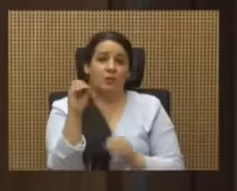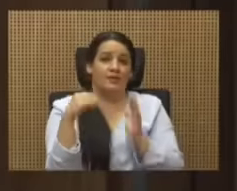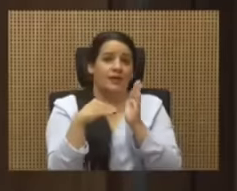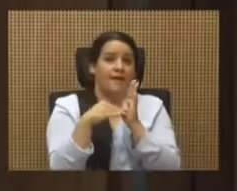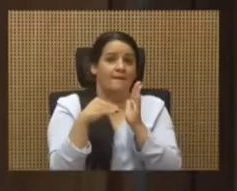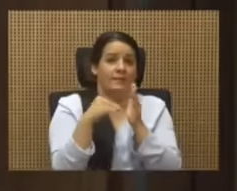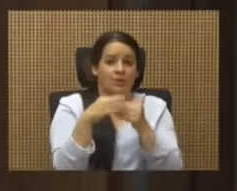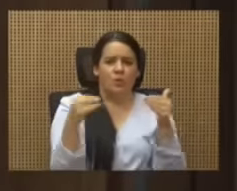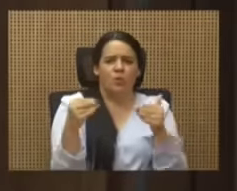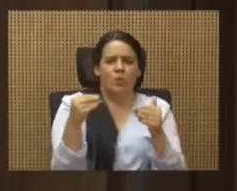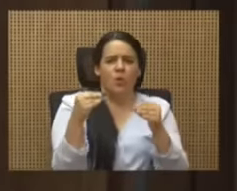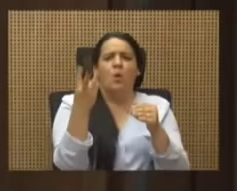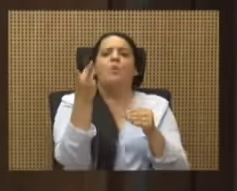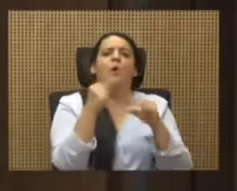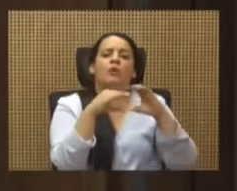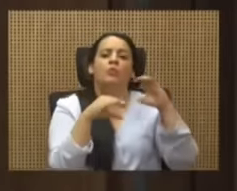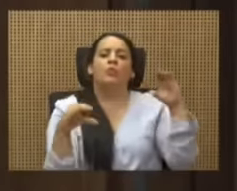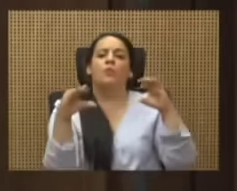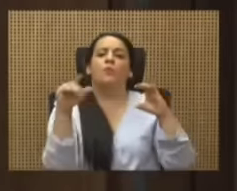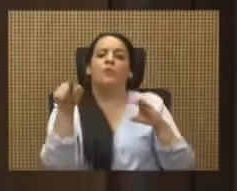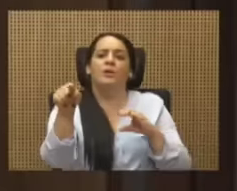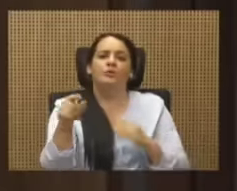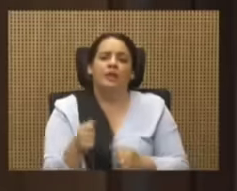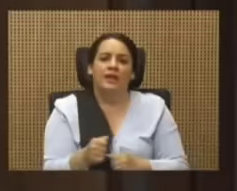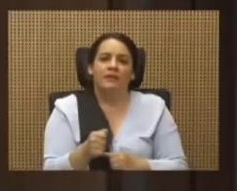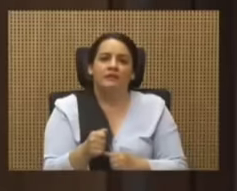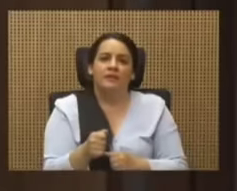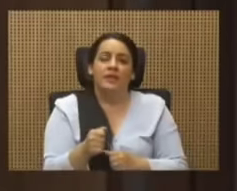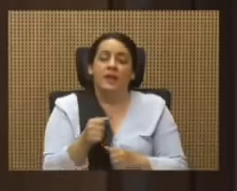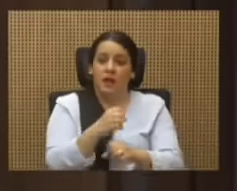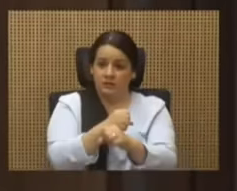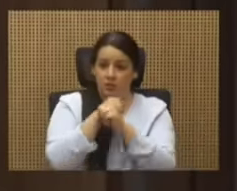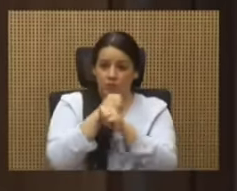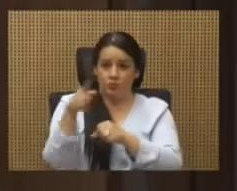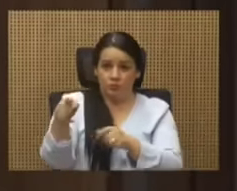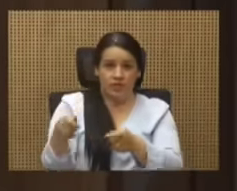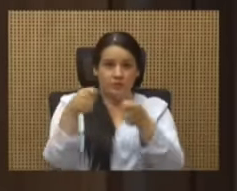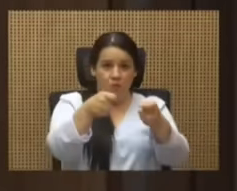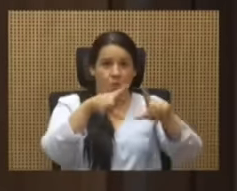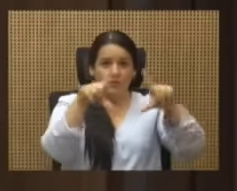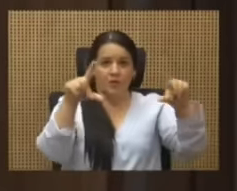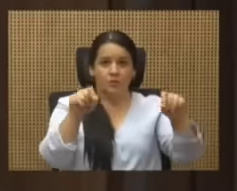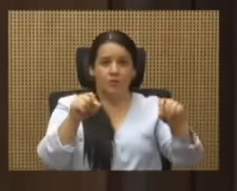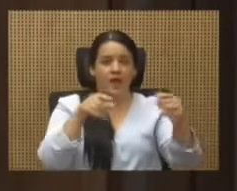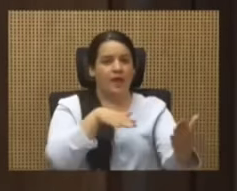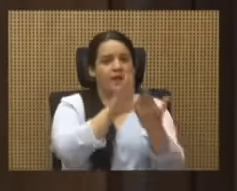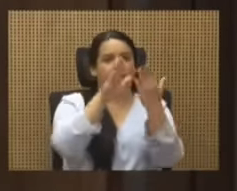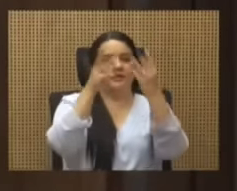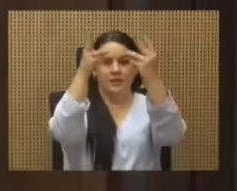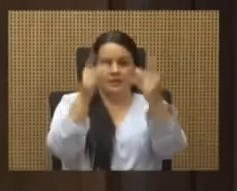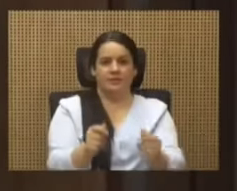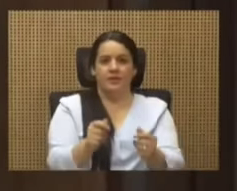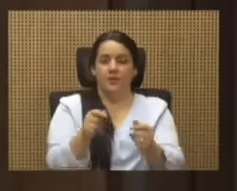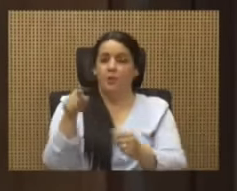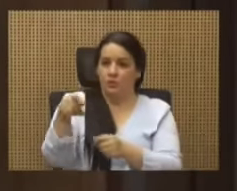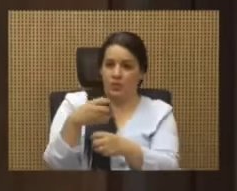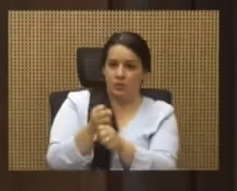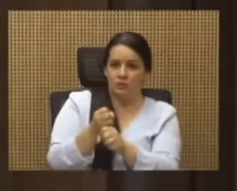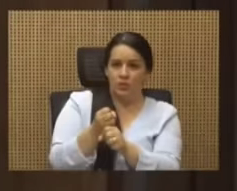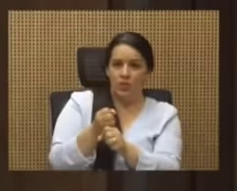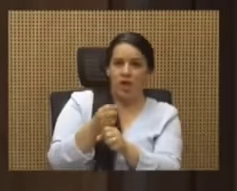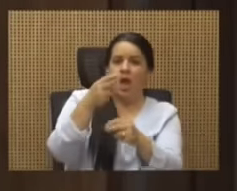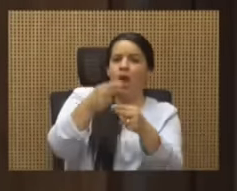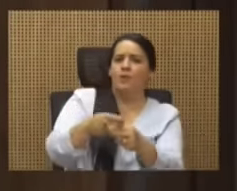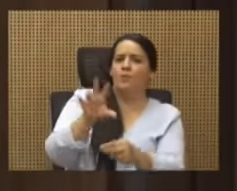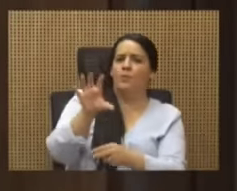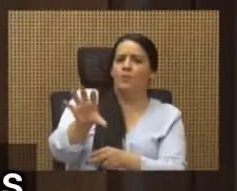usted? ¿La aseguraron? ¿Presentó facturas ante Hacienda? Si lo hizo, ¿fue a nombre propio o de alguna